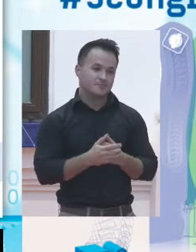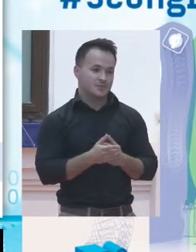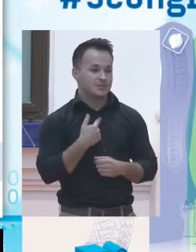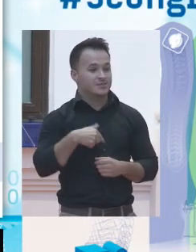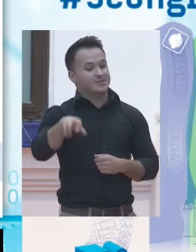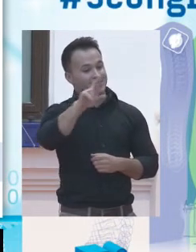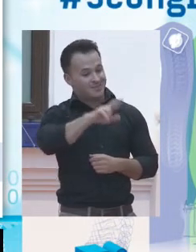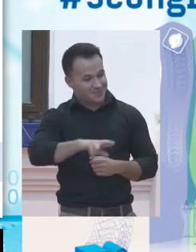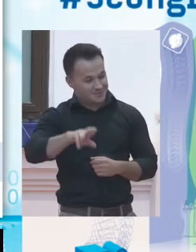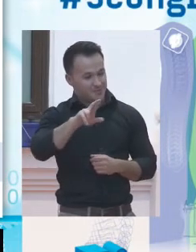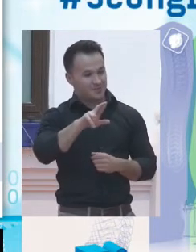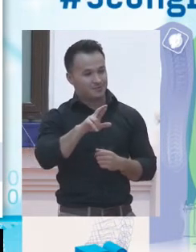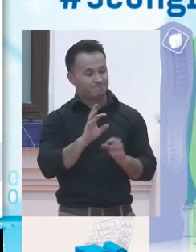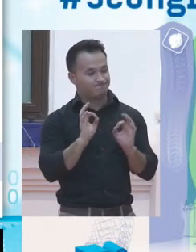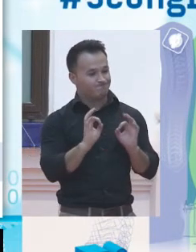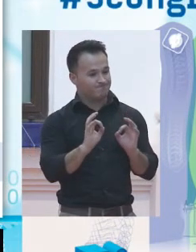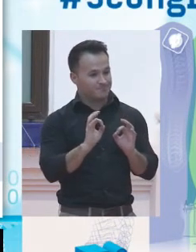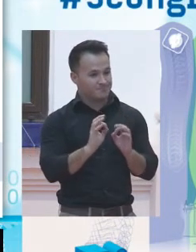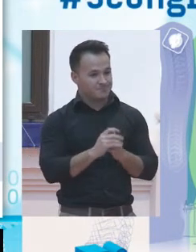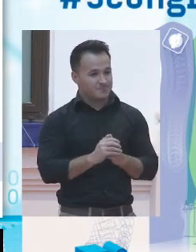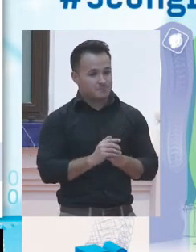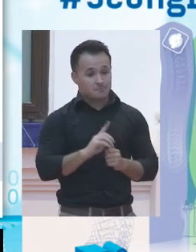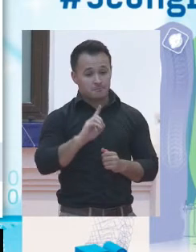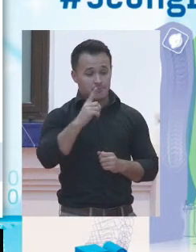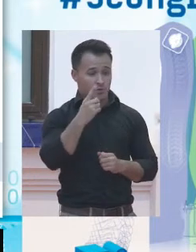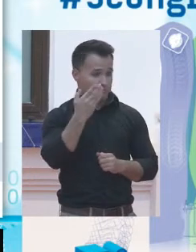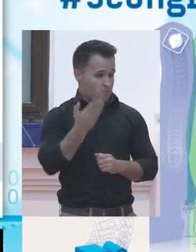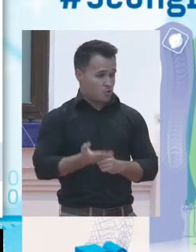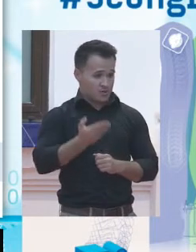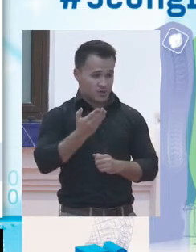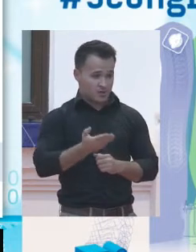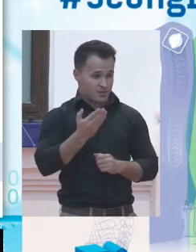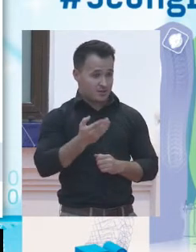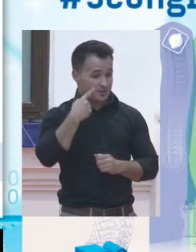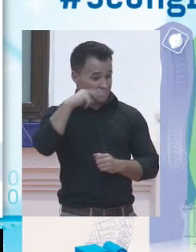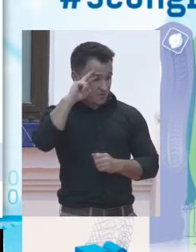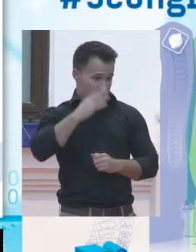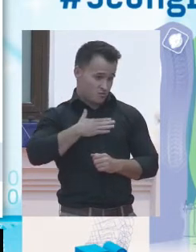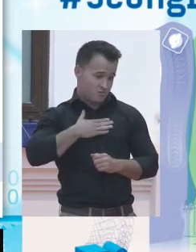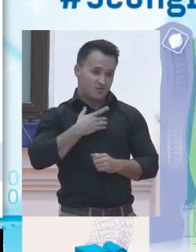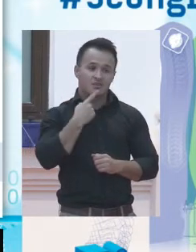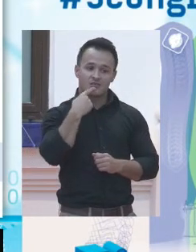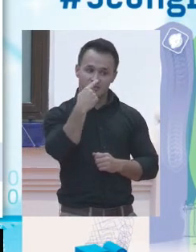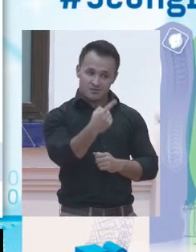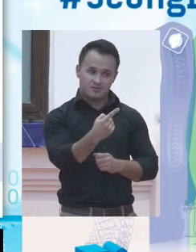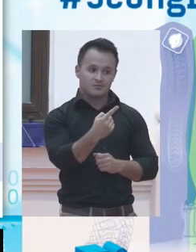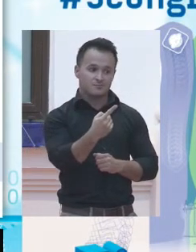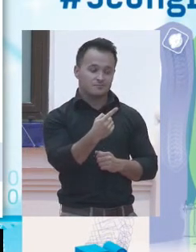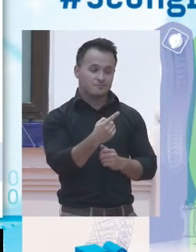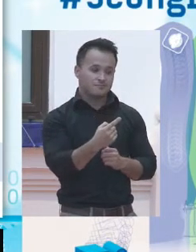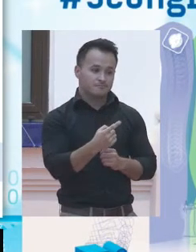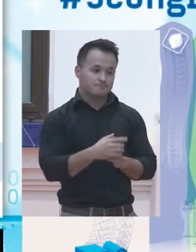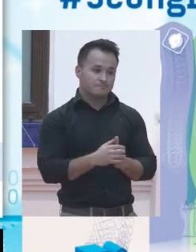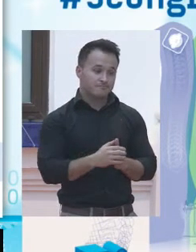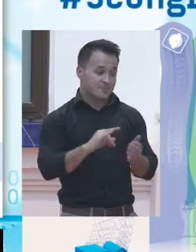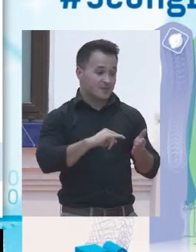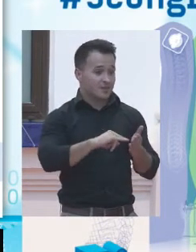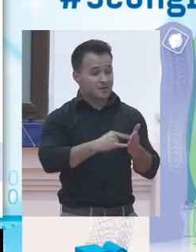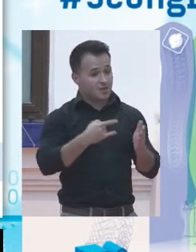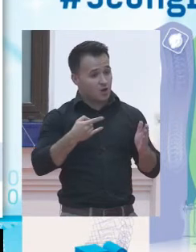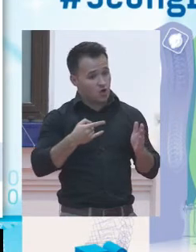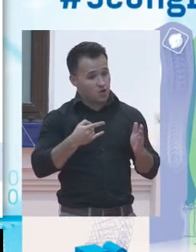Recalcaros sobre todo que, primero, una cosa que vimos muy importante con nuestra experiencia es que las tecnologías